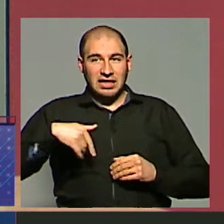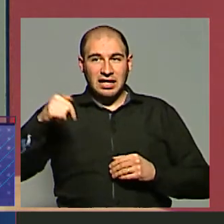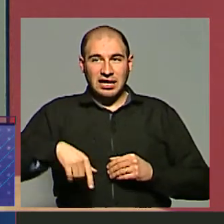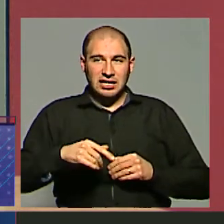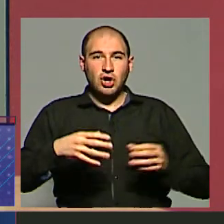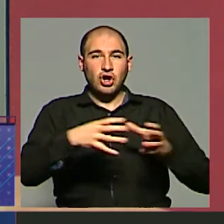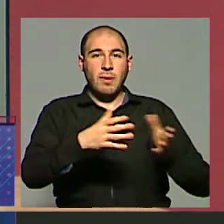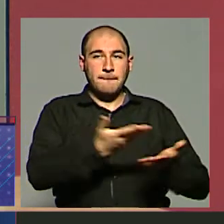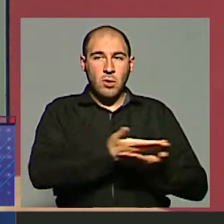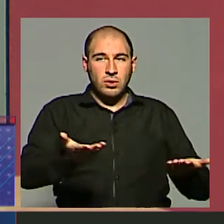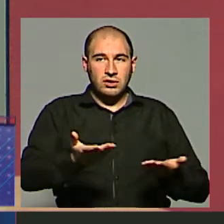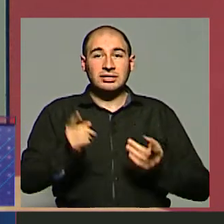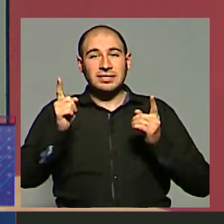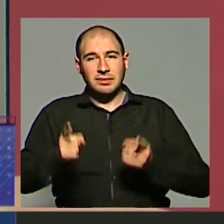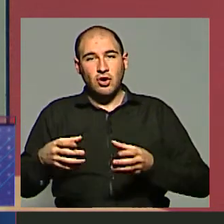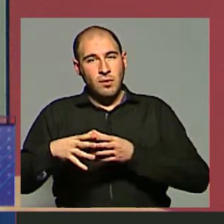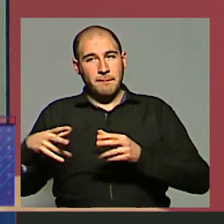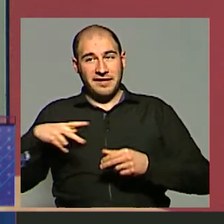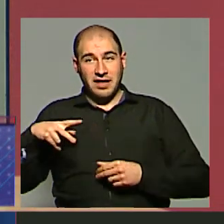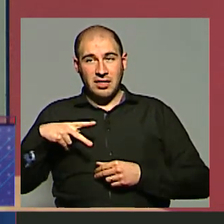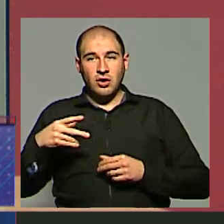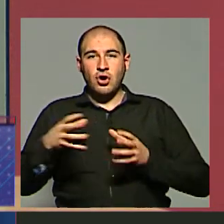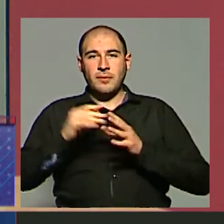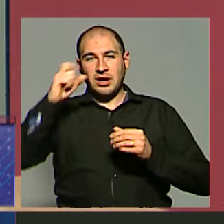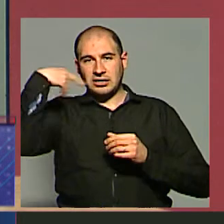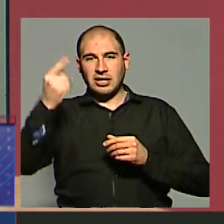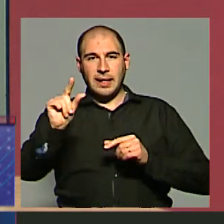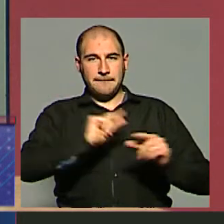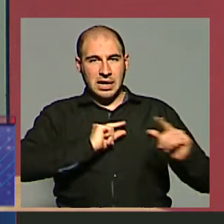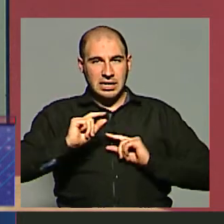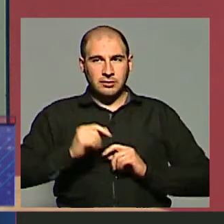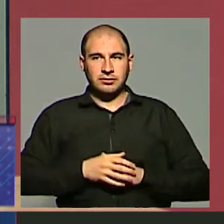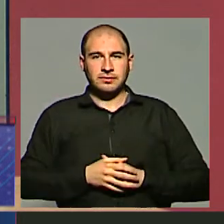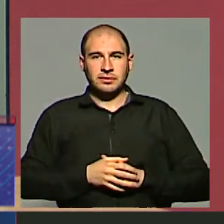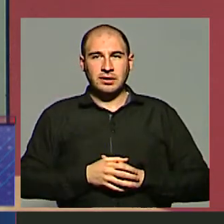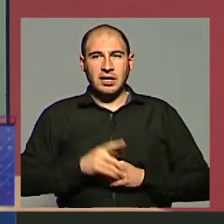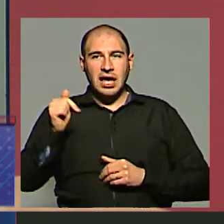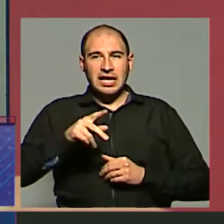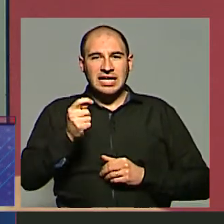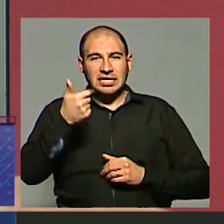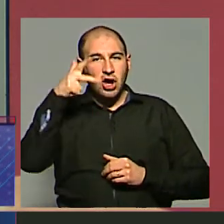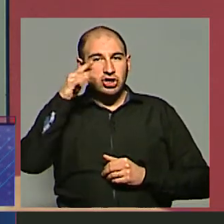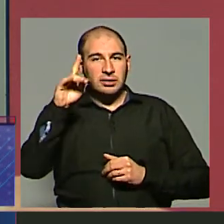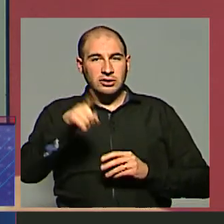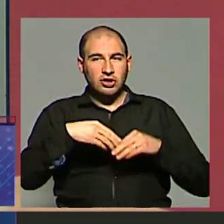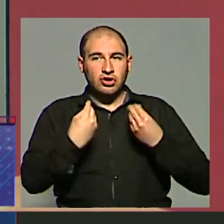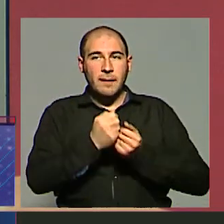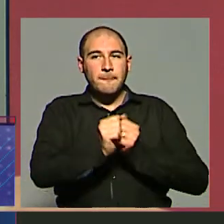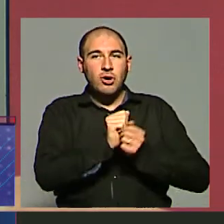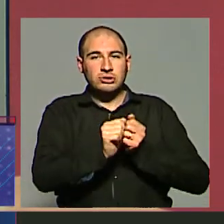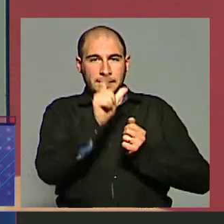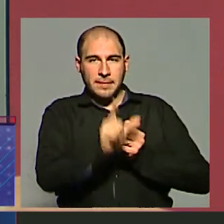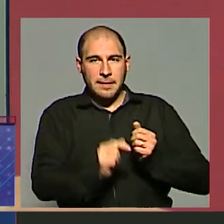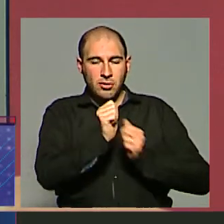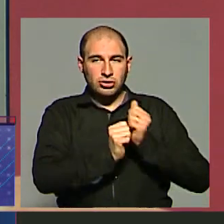con el sector público como con el sector privado y organismos internacionales de crédito, ha llegado a casi el 80% de lo que produce el país.